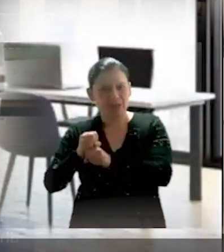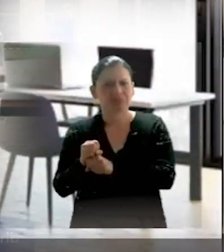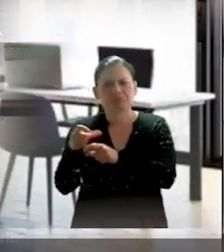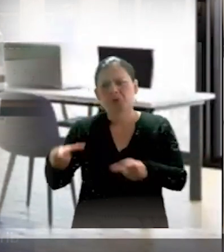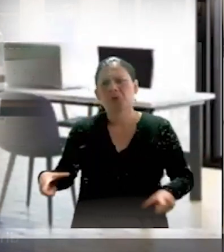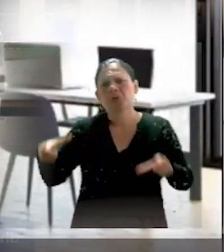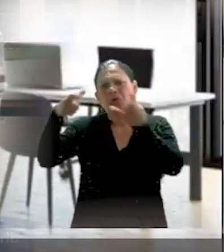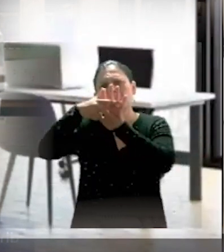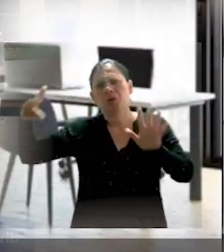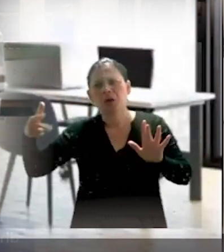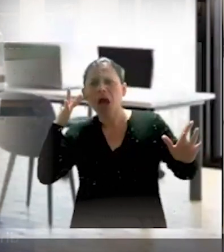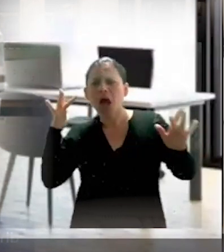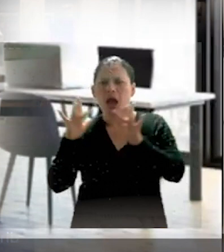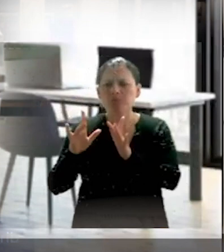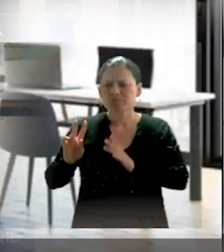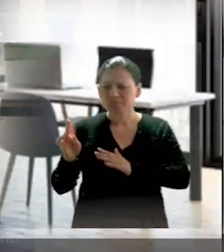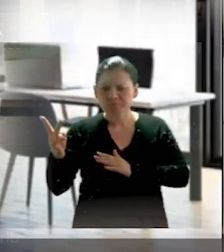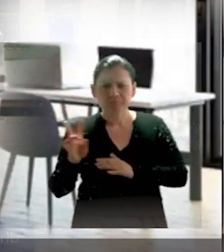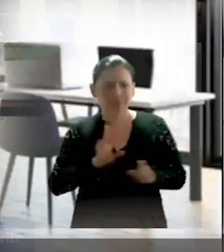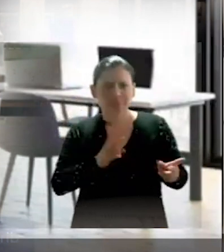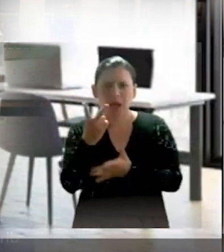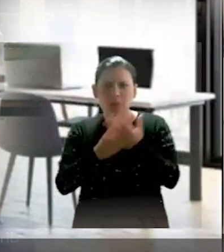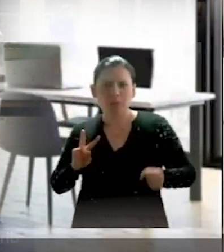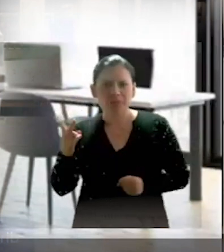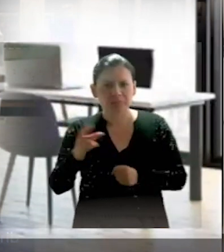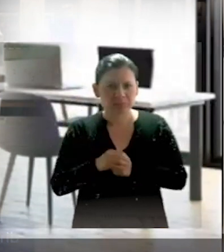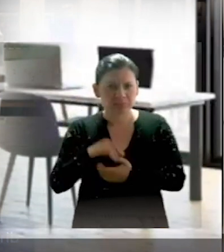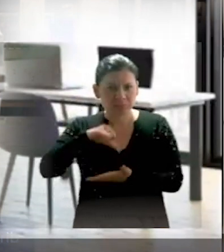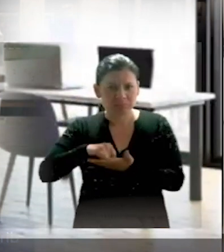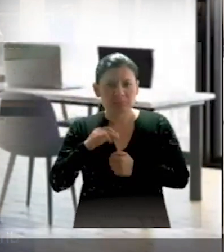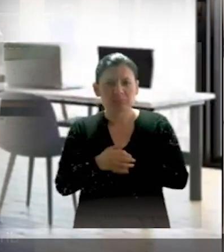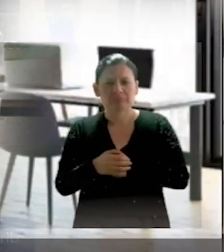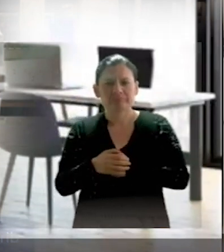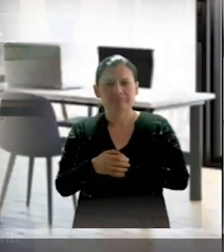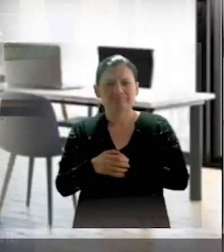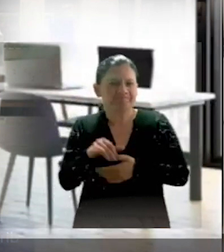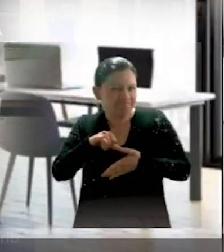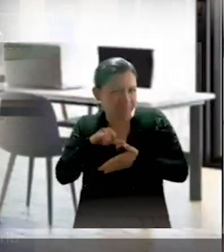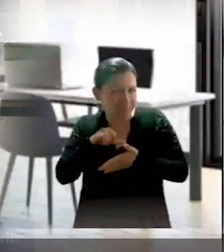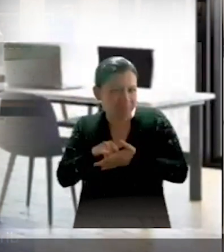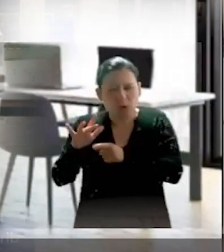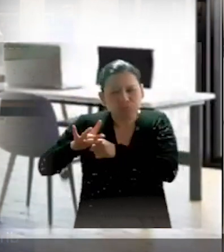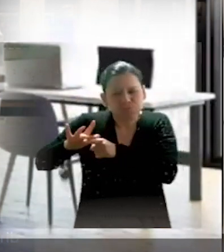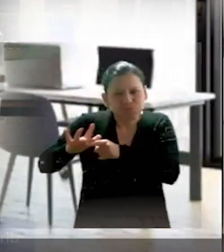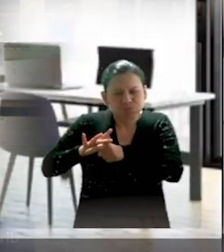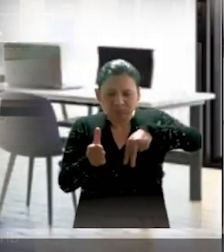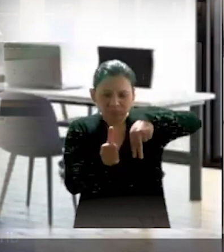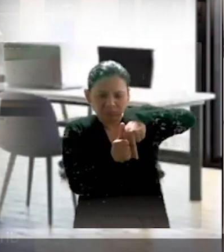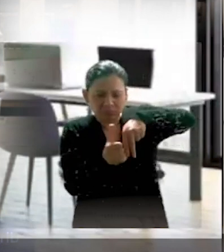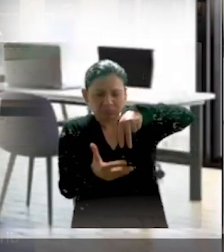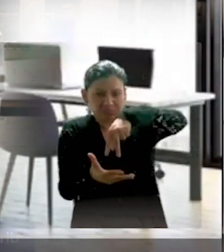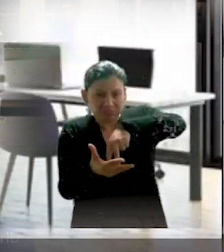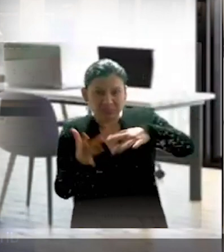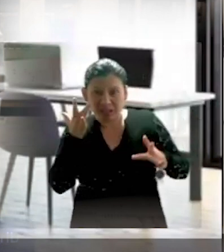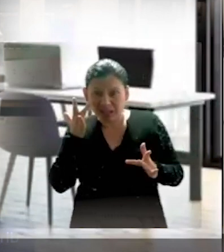haya actualizado sus procedimientos, ¿estaría caminando ella por un camino, por un camino de la